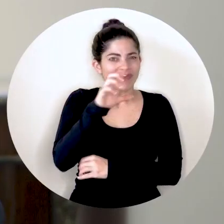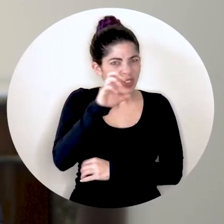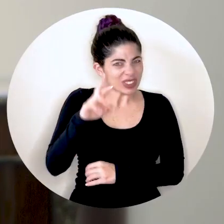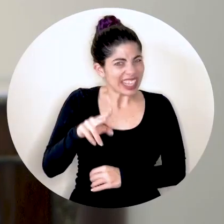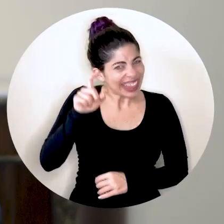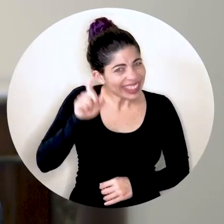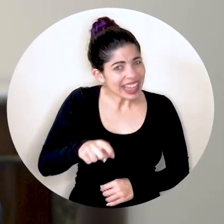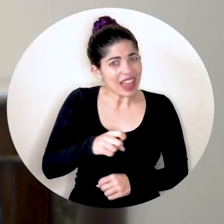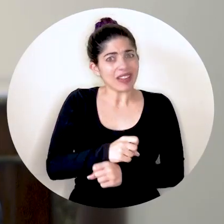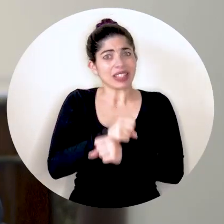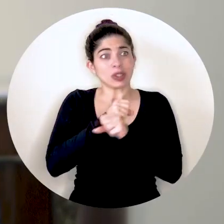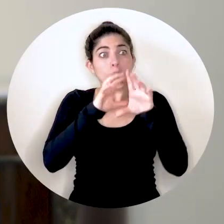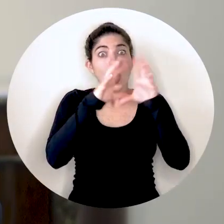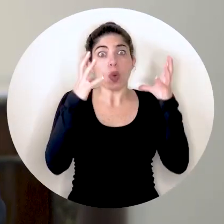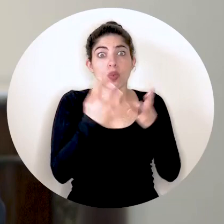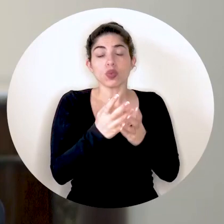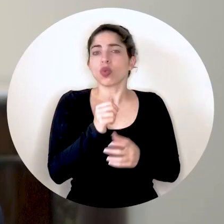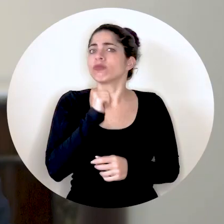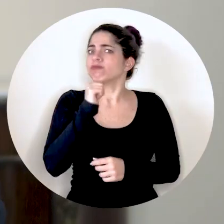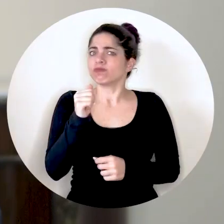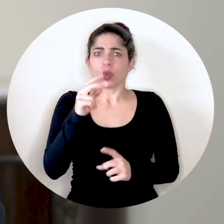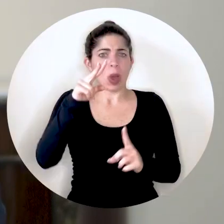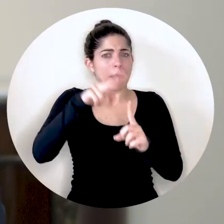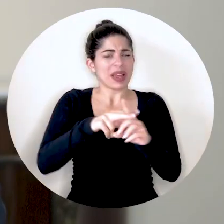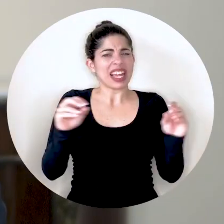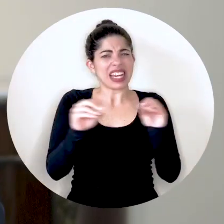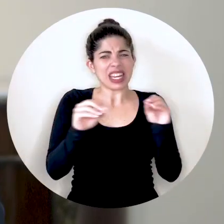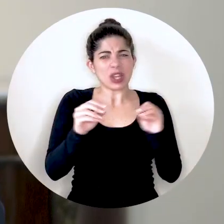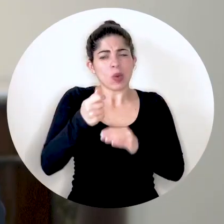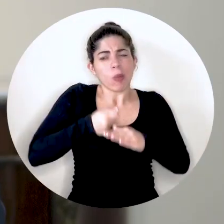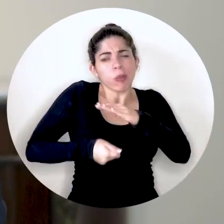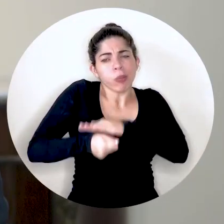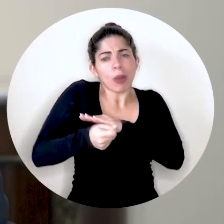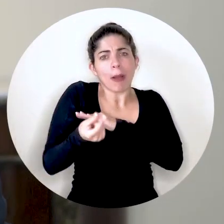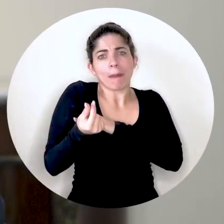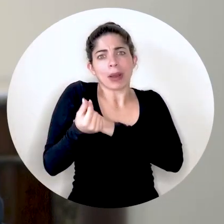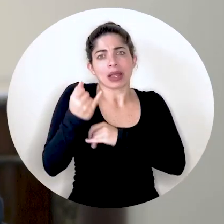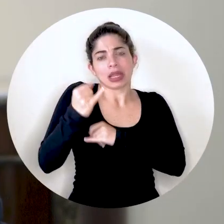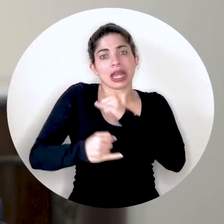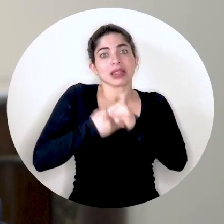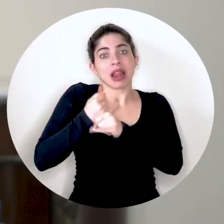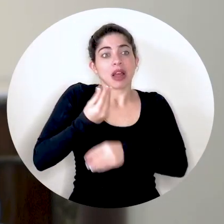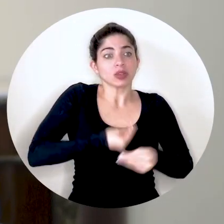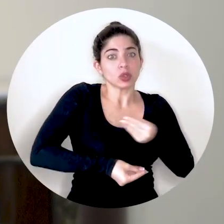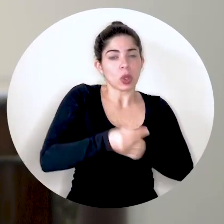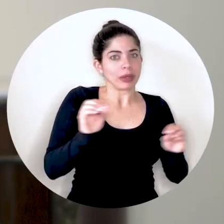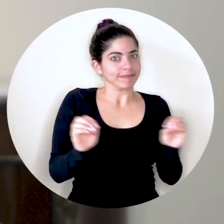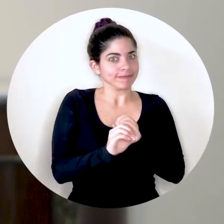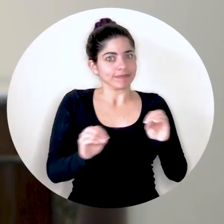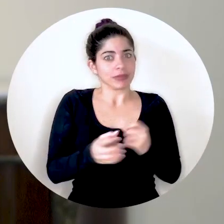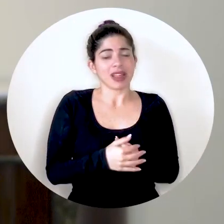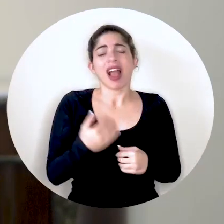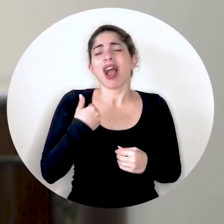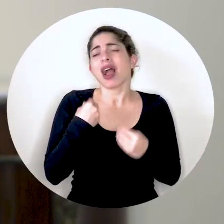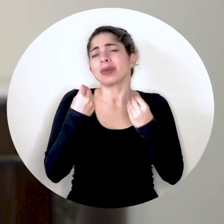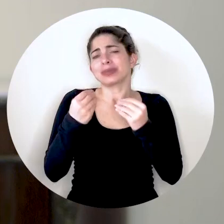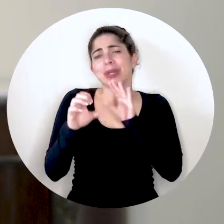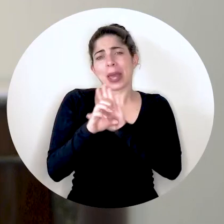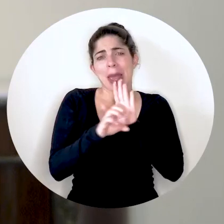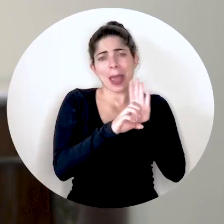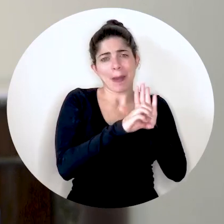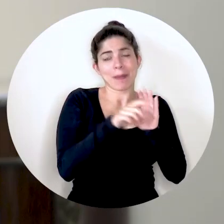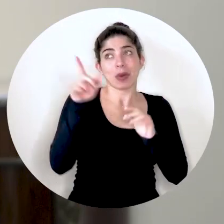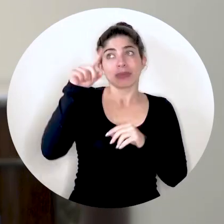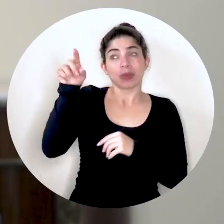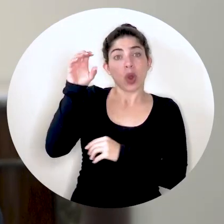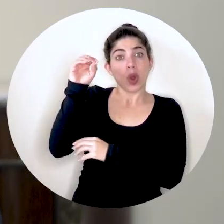que en Costa Rica y en el mundo no haya soborno transnacional. Hay muchos otros ejemplos de las materias en que con la